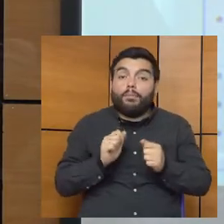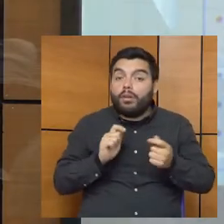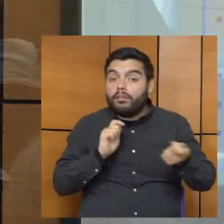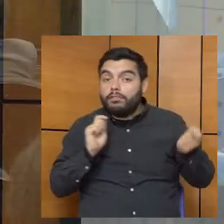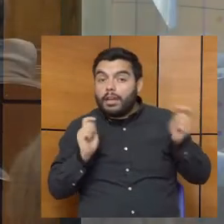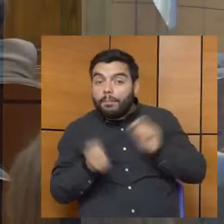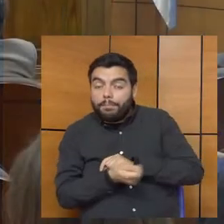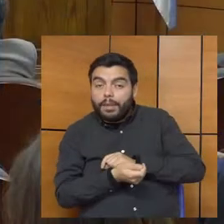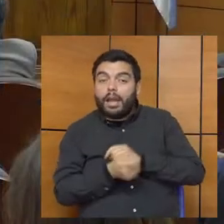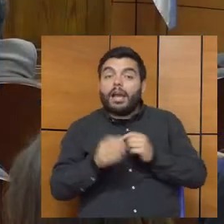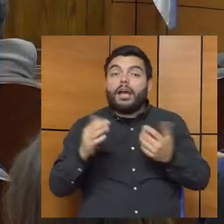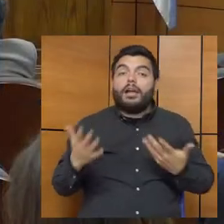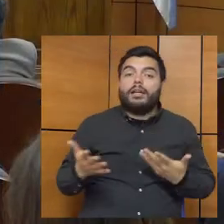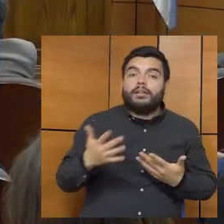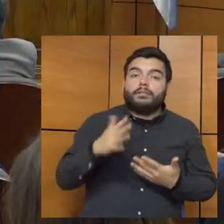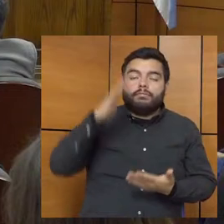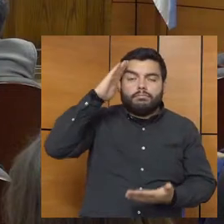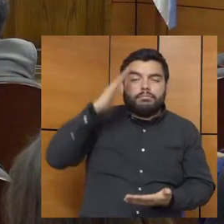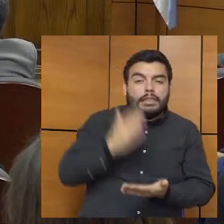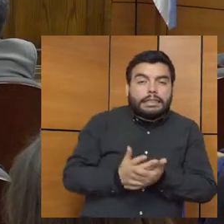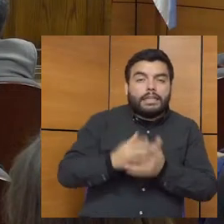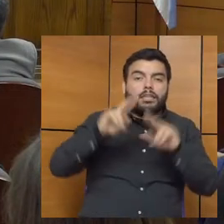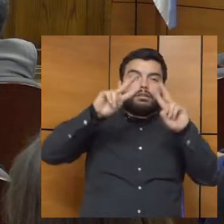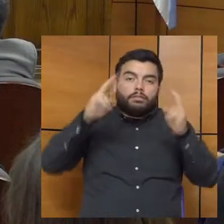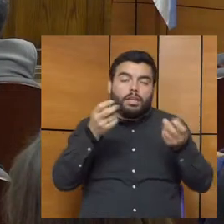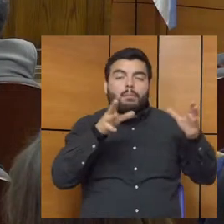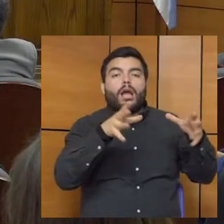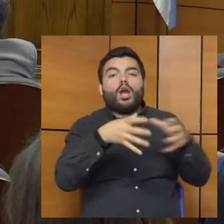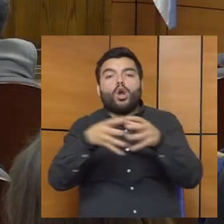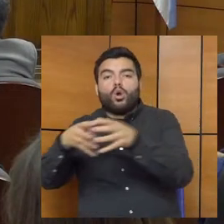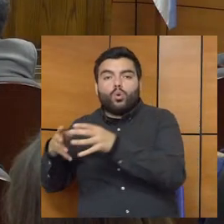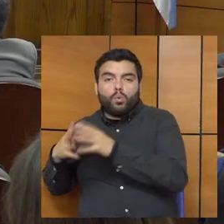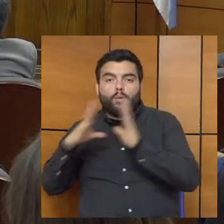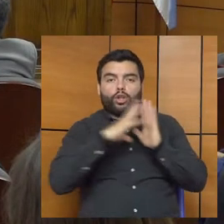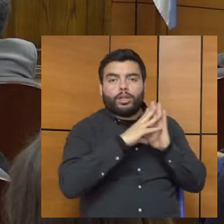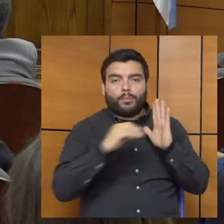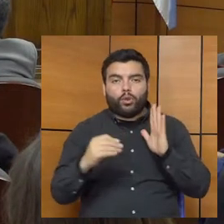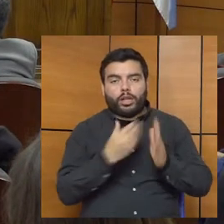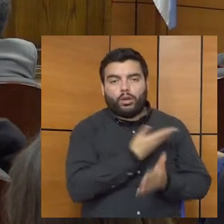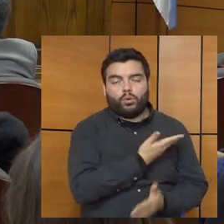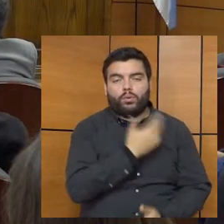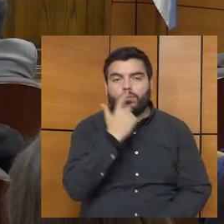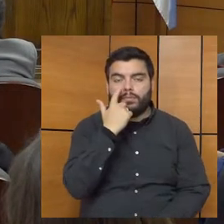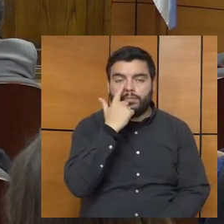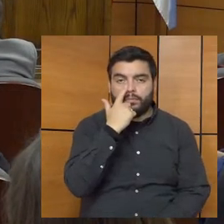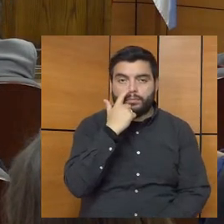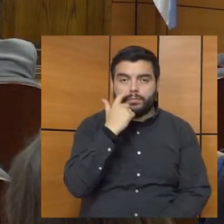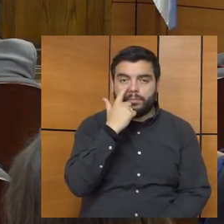moderar, podrían definir esos distintos segmentos dentro de este modelo. Bien.